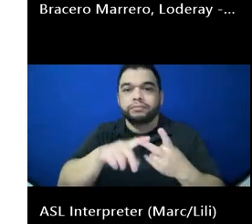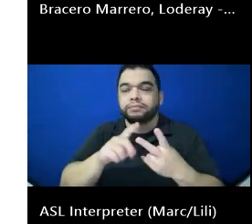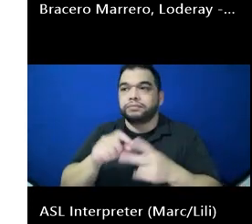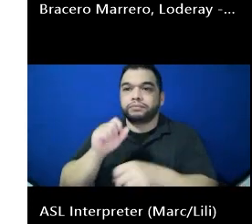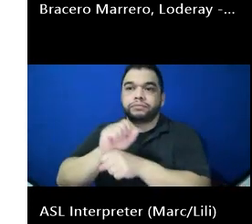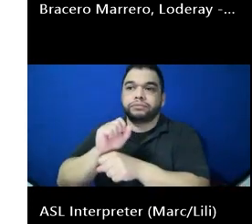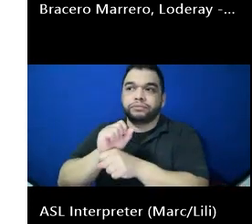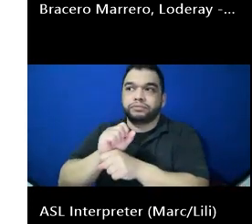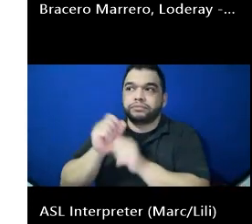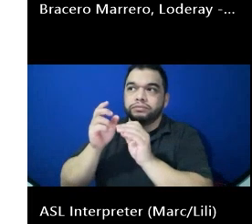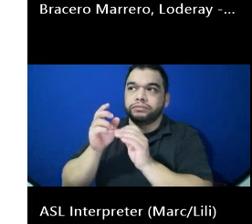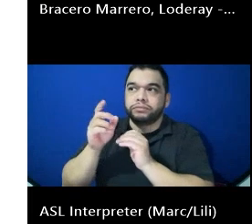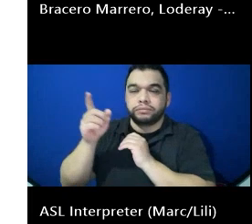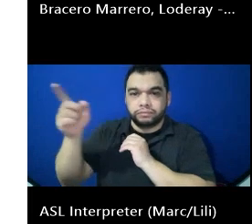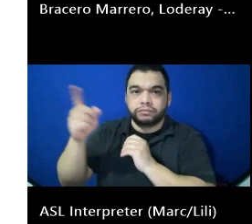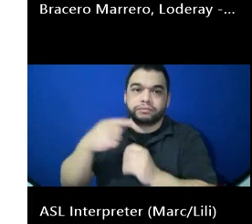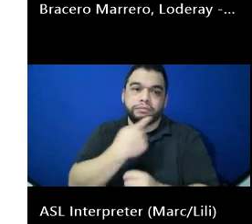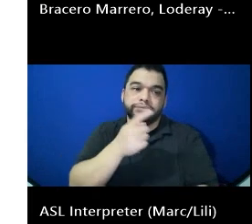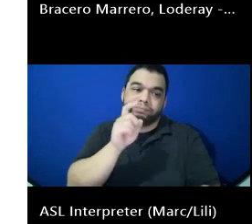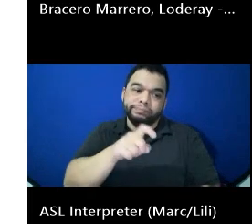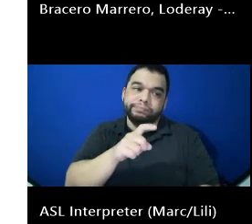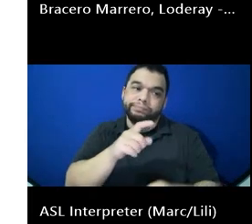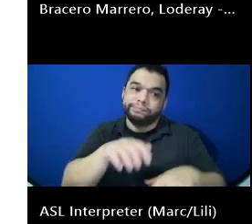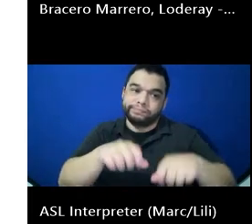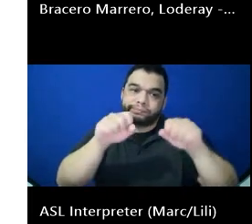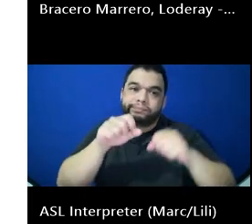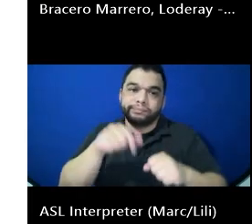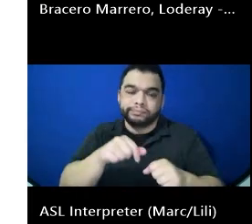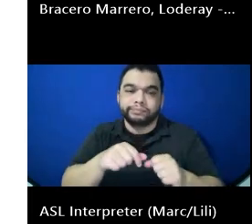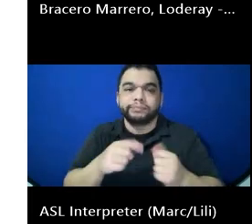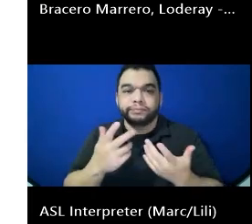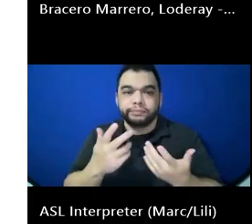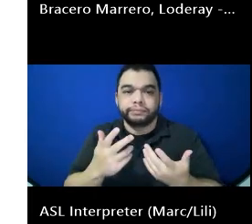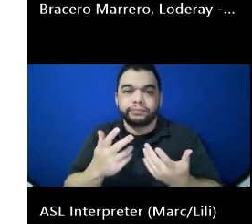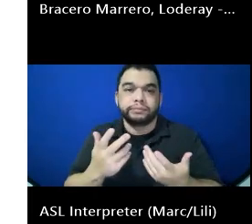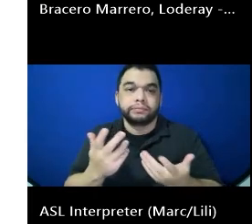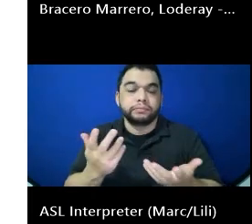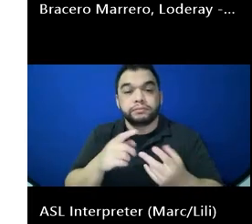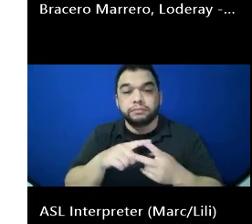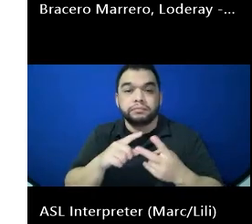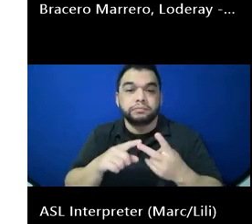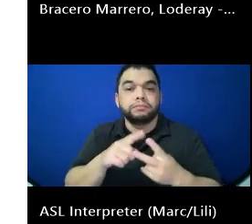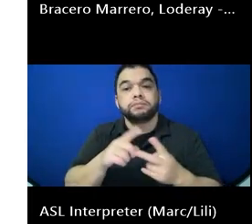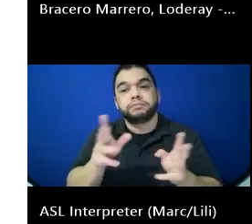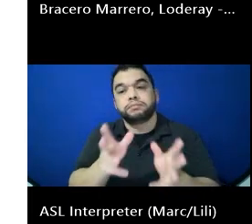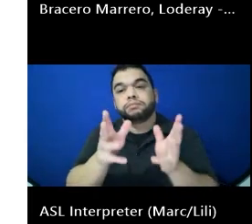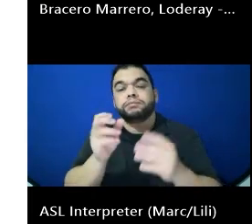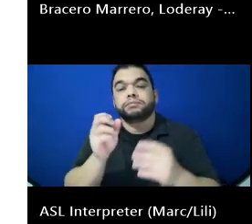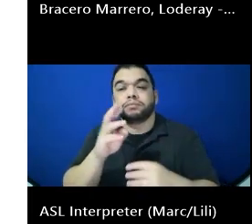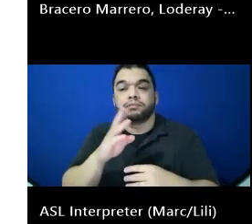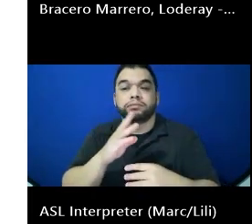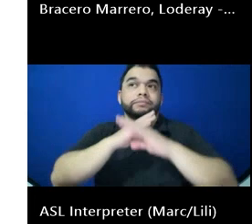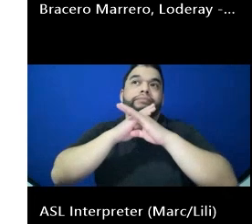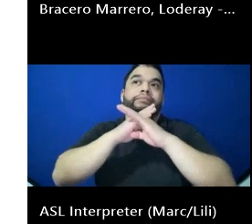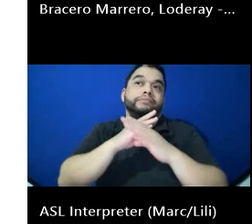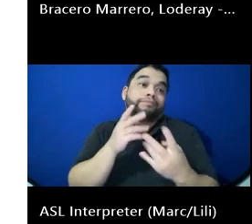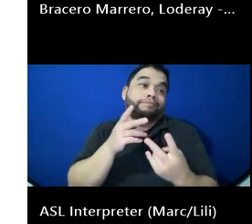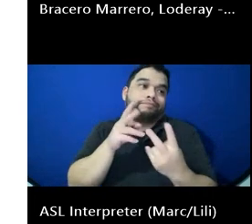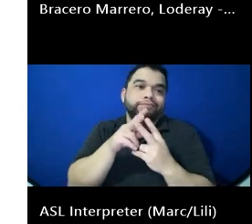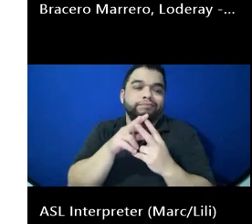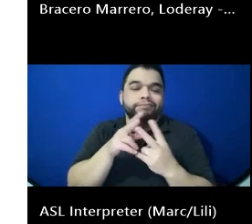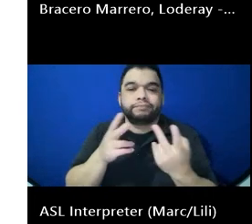corta o porque su patrono le está diciendo tienes que tomarlo. Esos se pueden ver tanto como